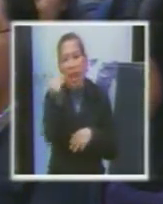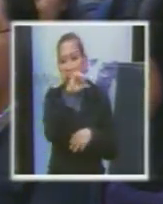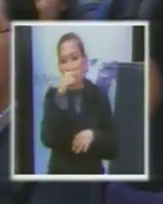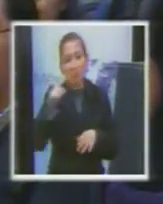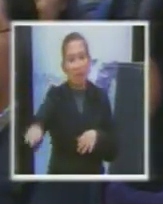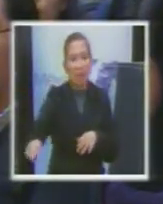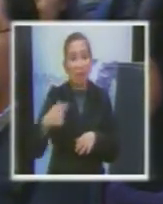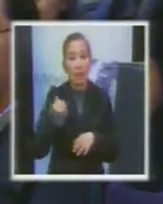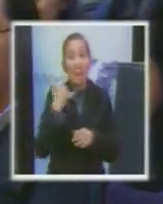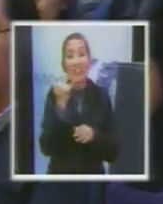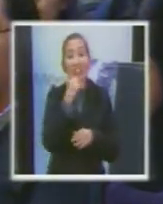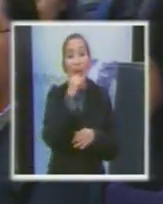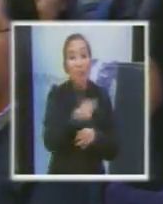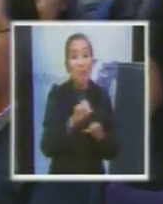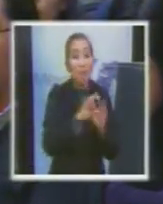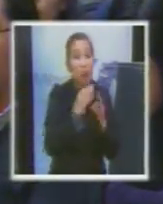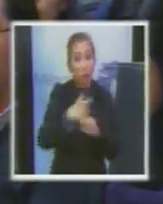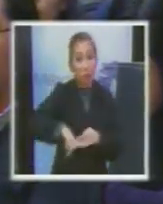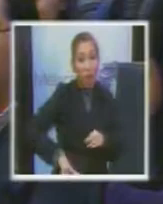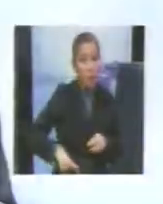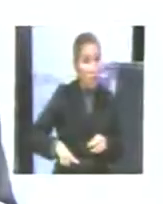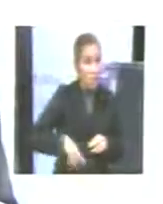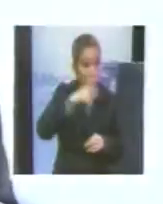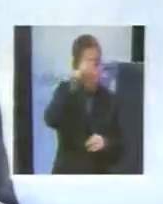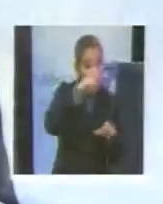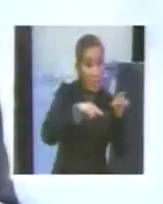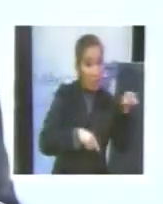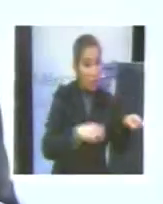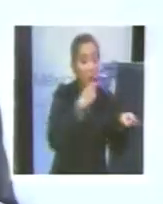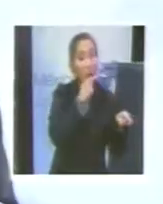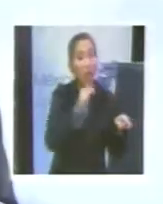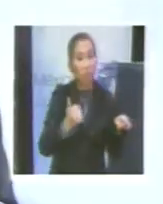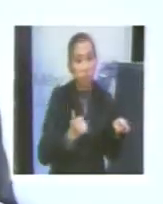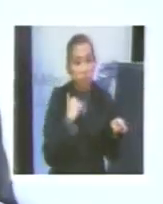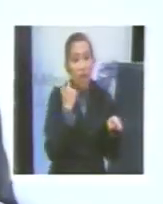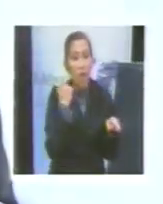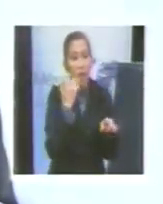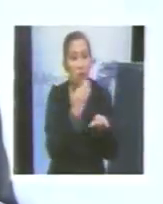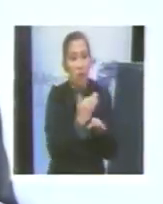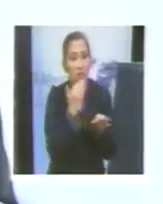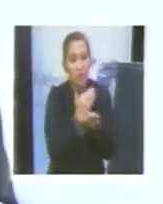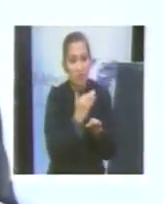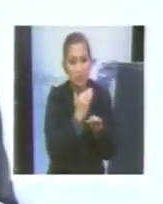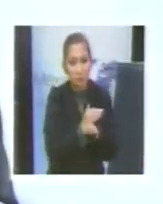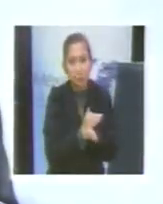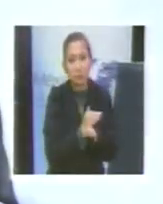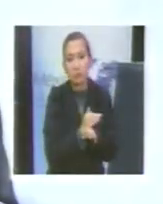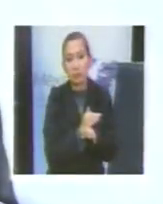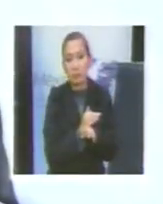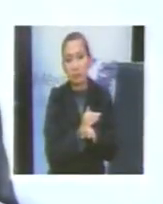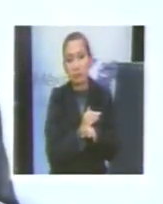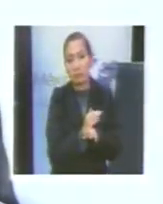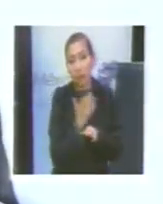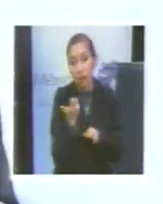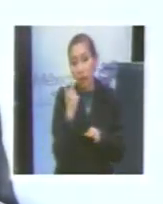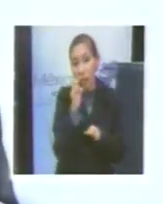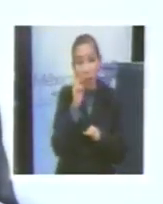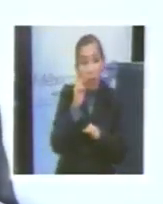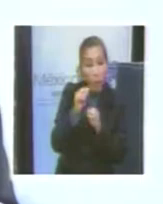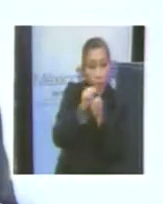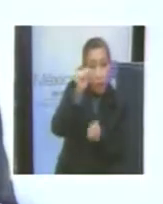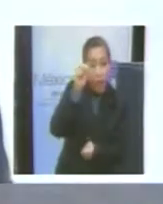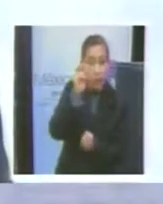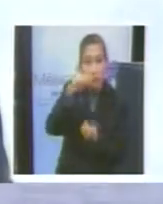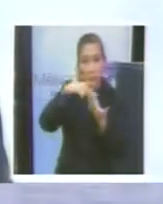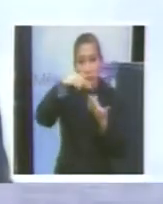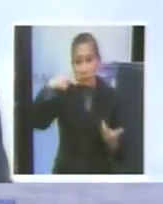época, así como la manera en que el gobierno de México había aprovechado hasta entonces el Anschluss en